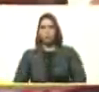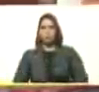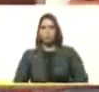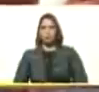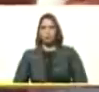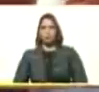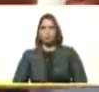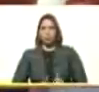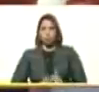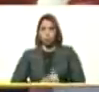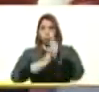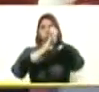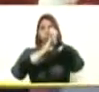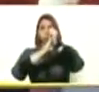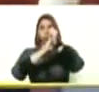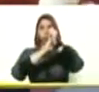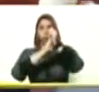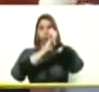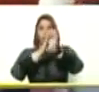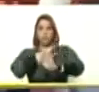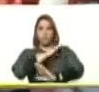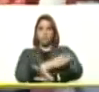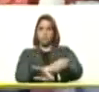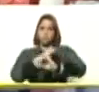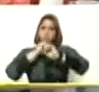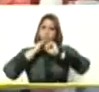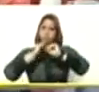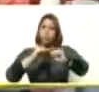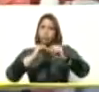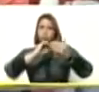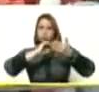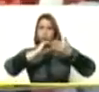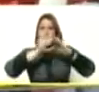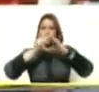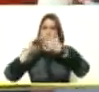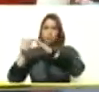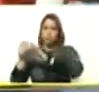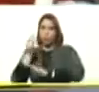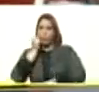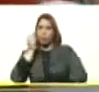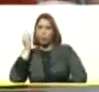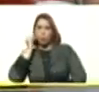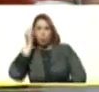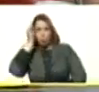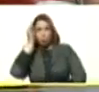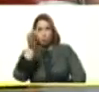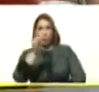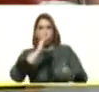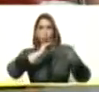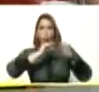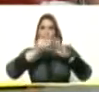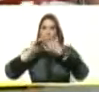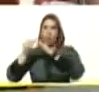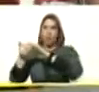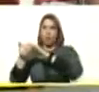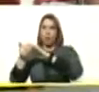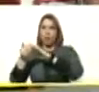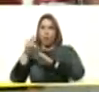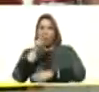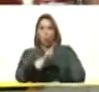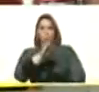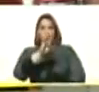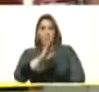del liderazgo que fortalece las comunas y los consejos comunales, las VT,